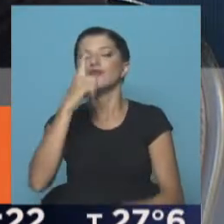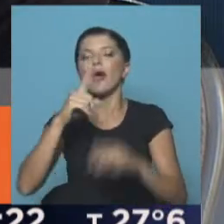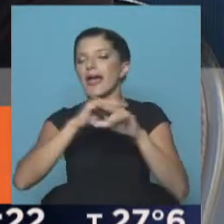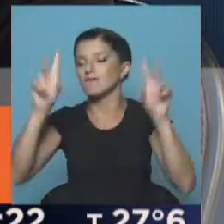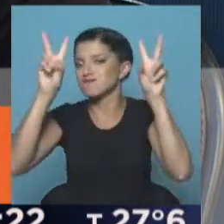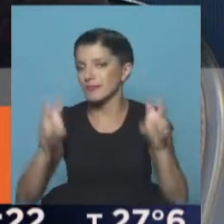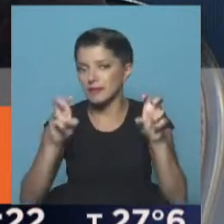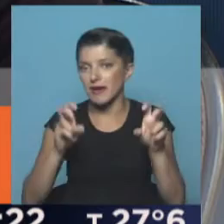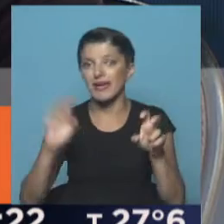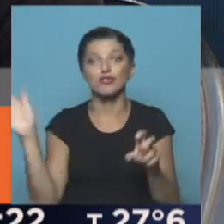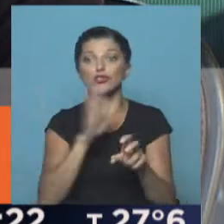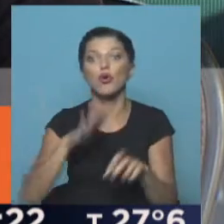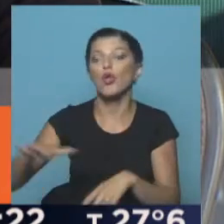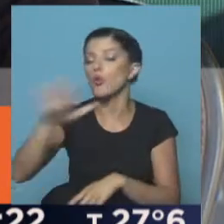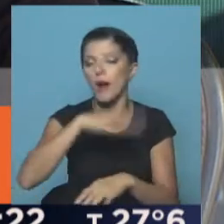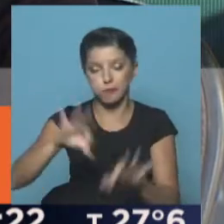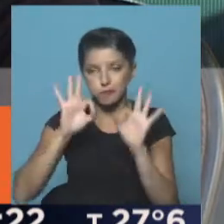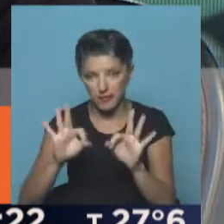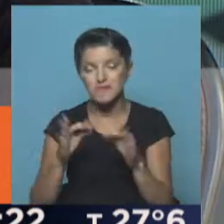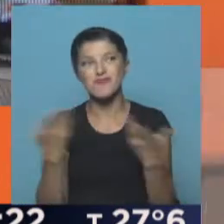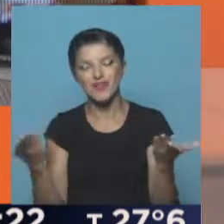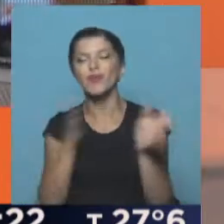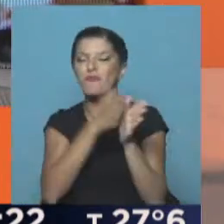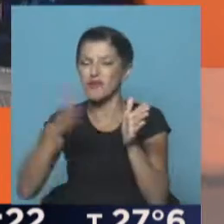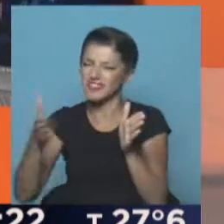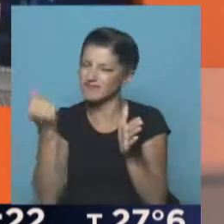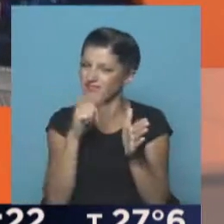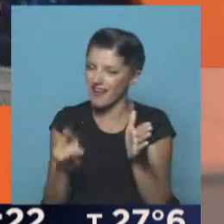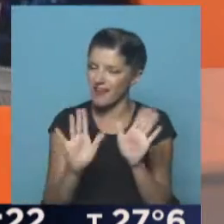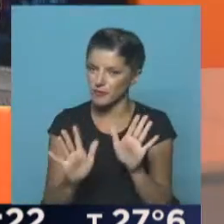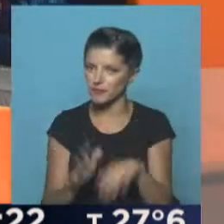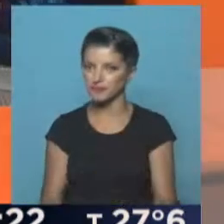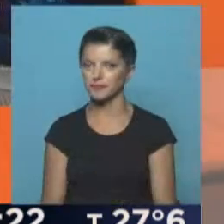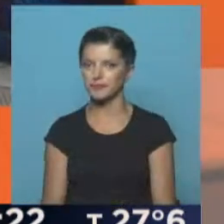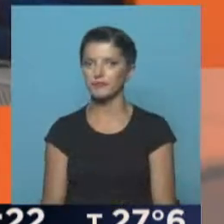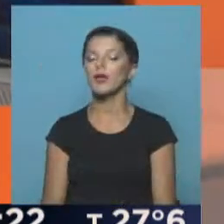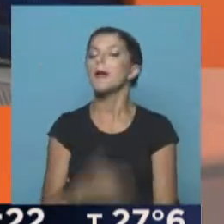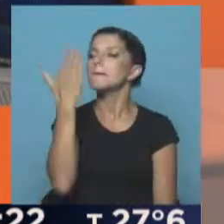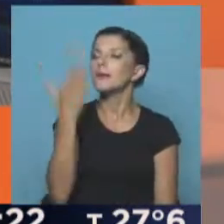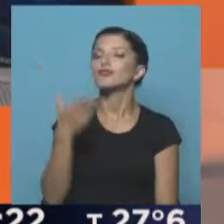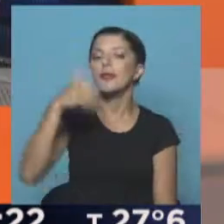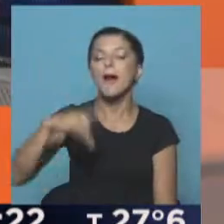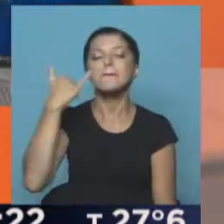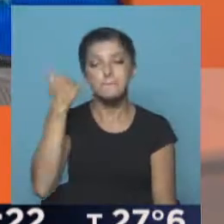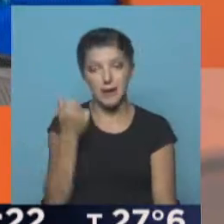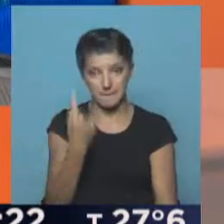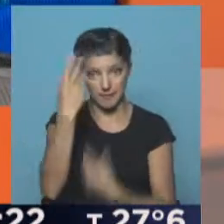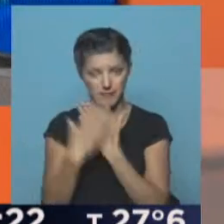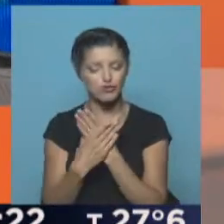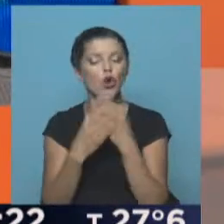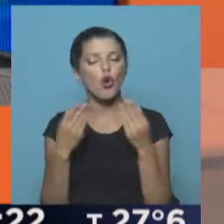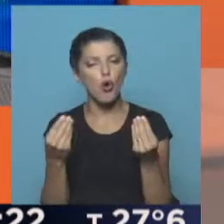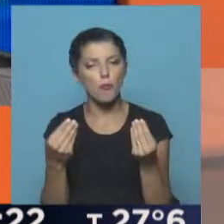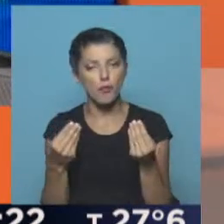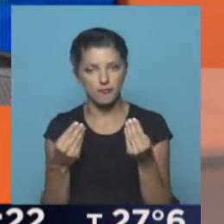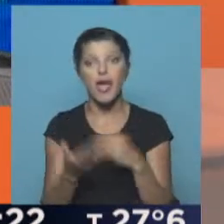con el que recorrieron toda la isla. Es un proceso un poco raro. Claro. ¿Qué legitimidad tiene Theresa May como gobernante? Porque además llegó precisamente